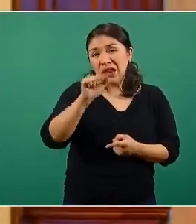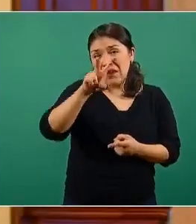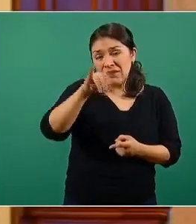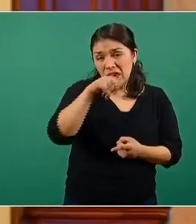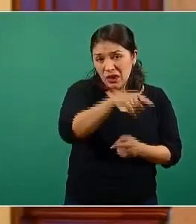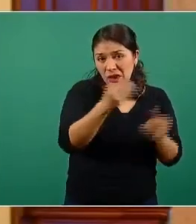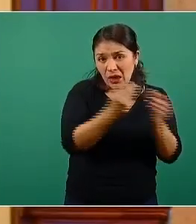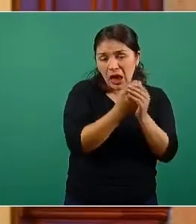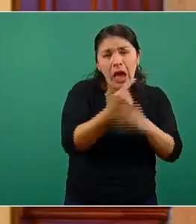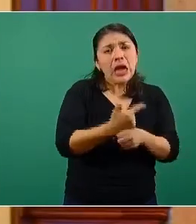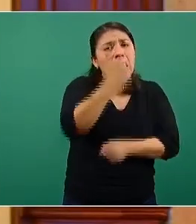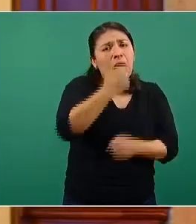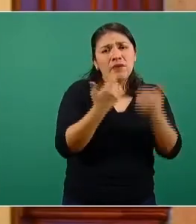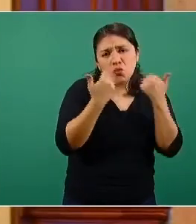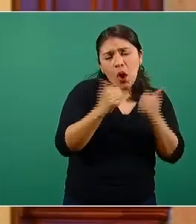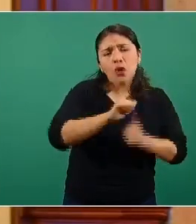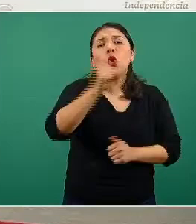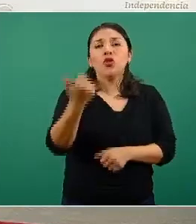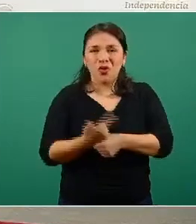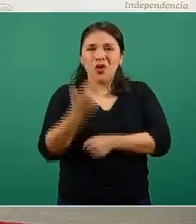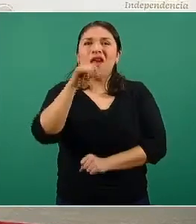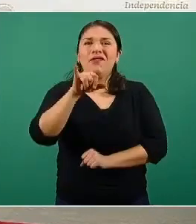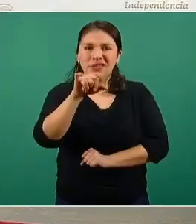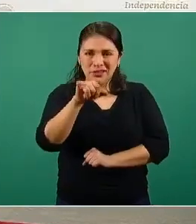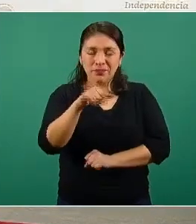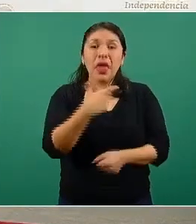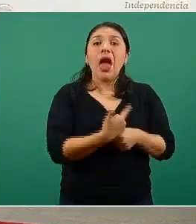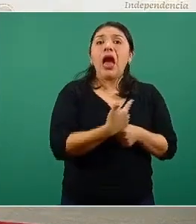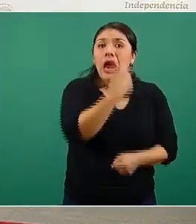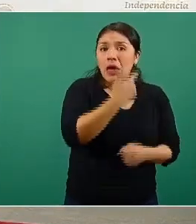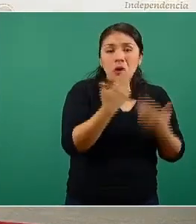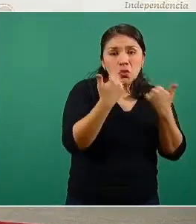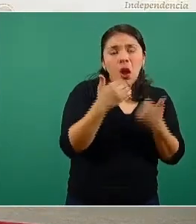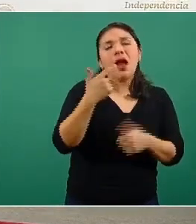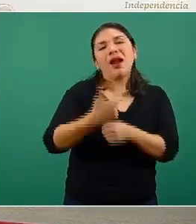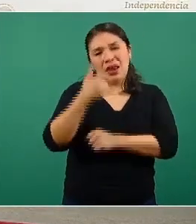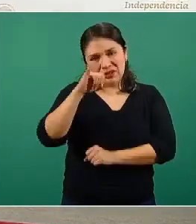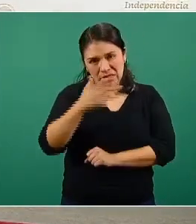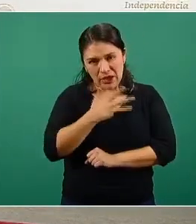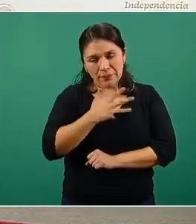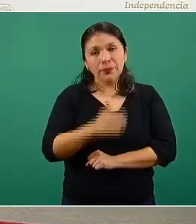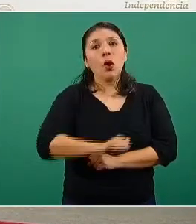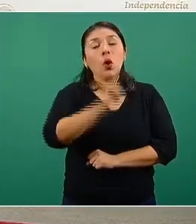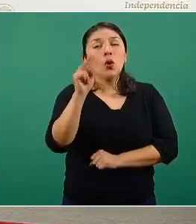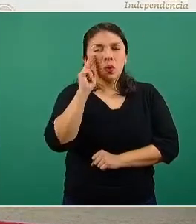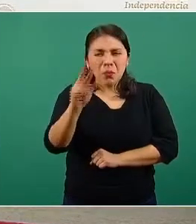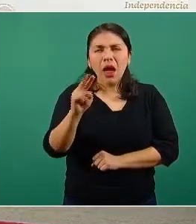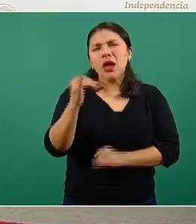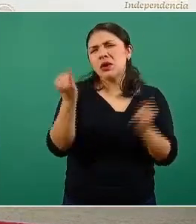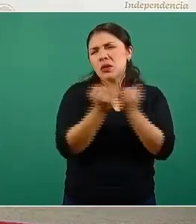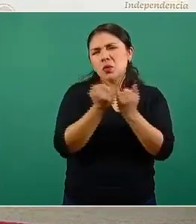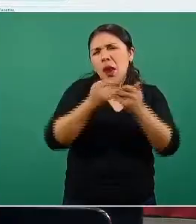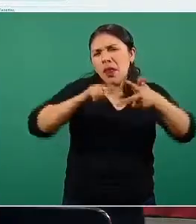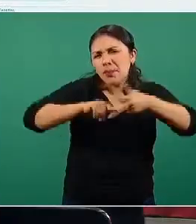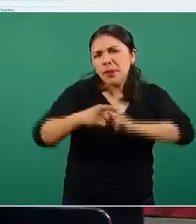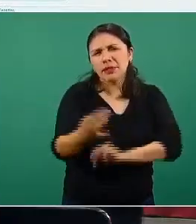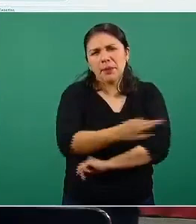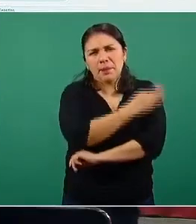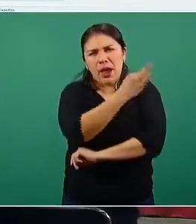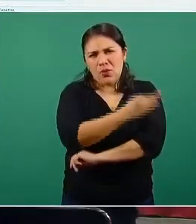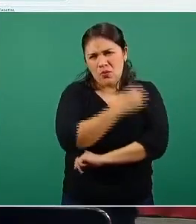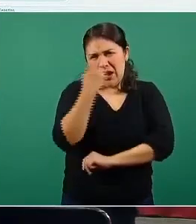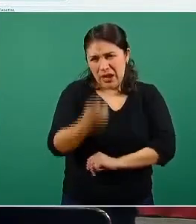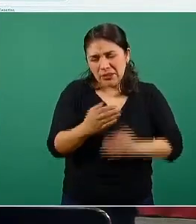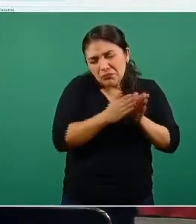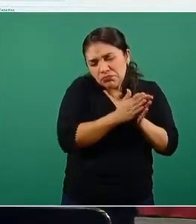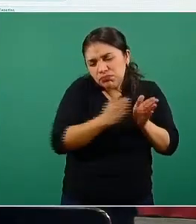inmunización no graves y graves. ESAVIS no graves, ESAVIS graves. Como ustedes pueden ver, y lo hemos visto desde que inició la campaña